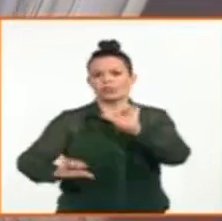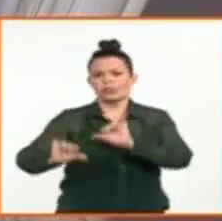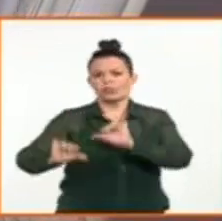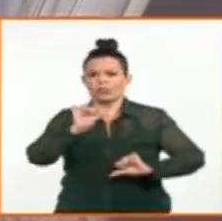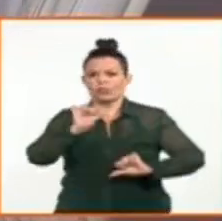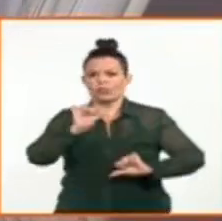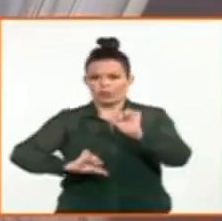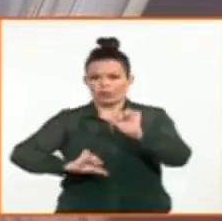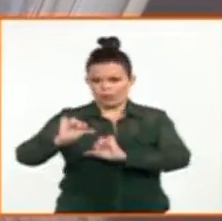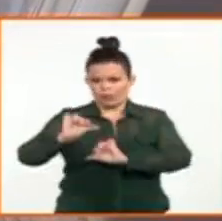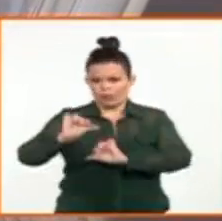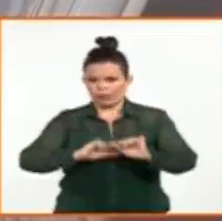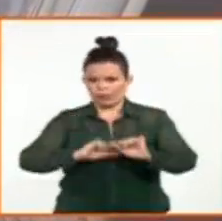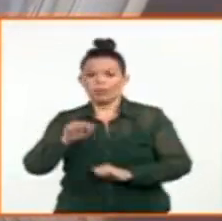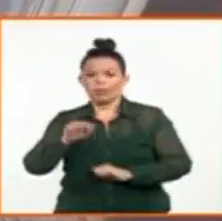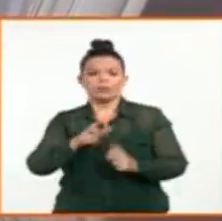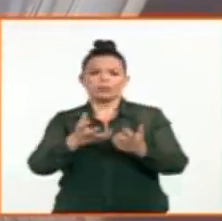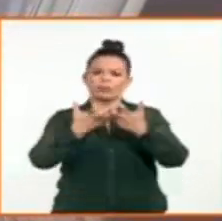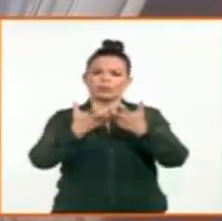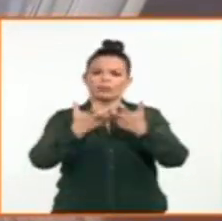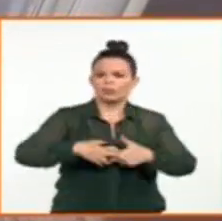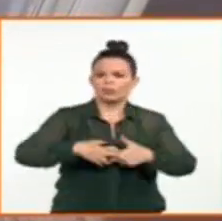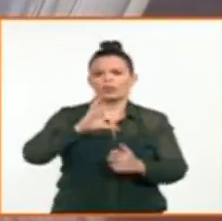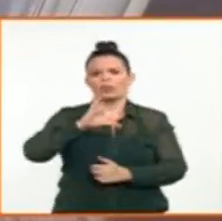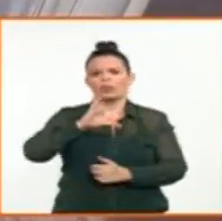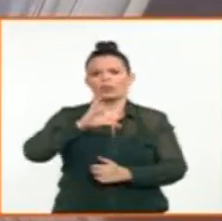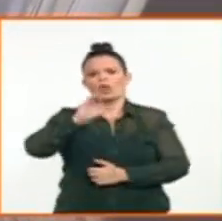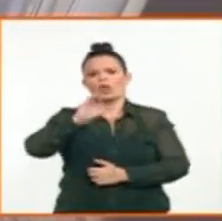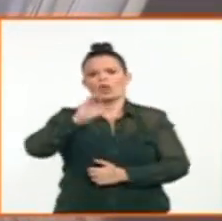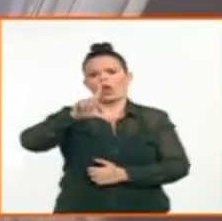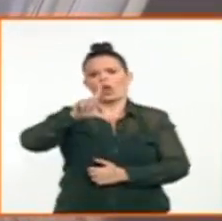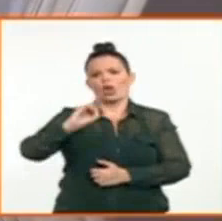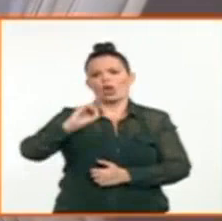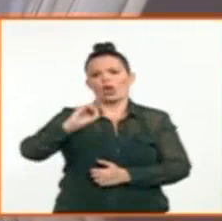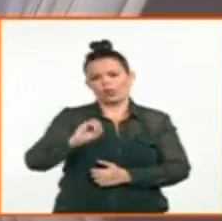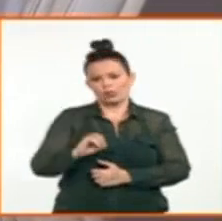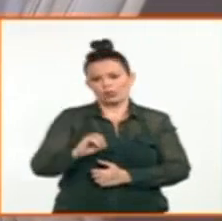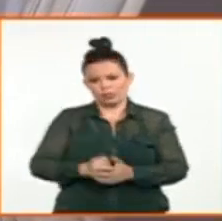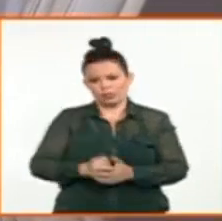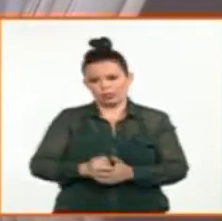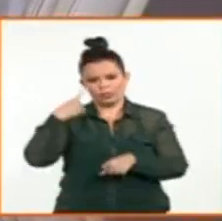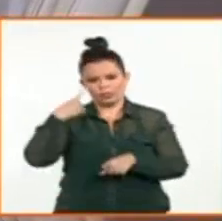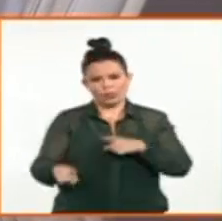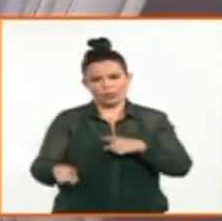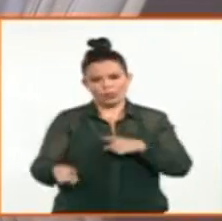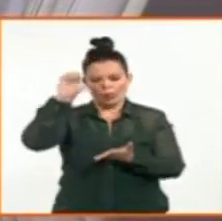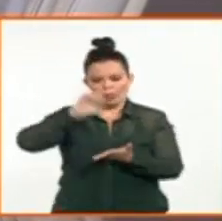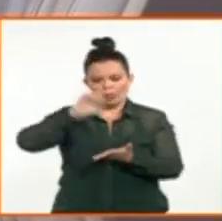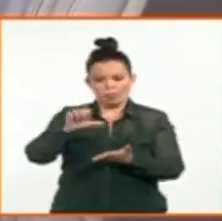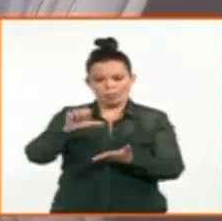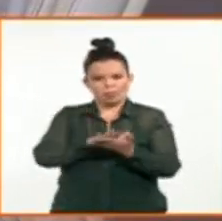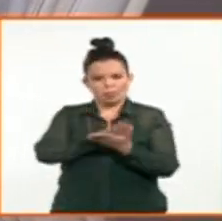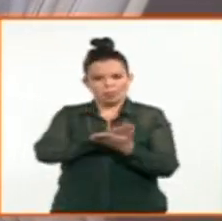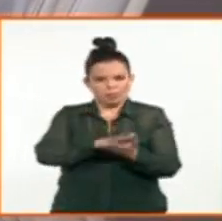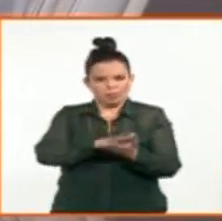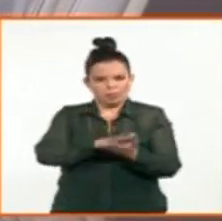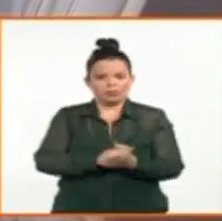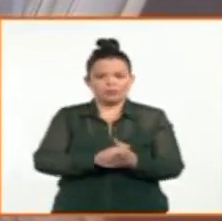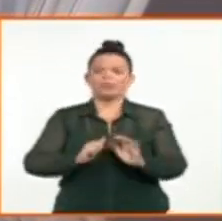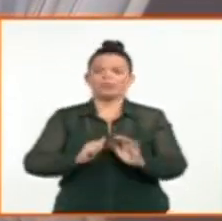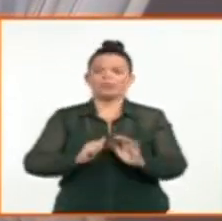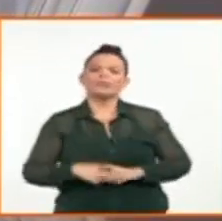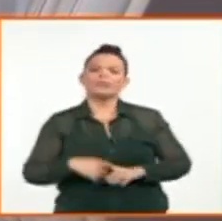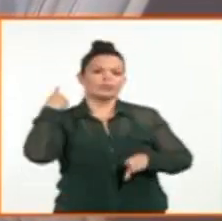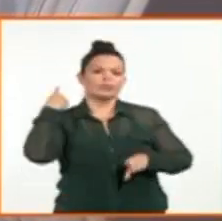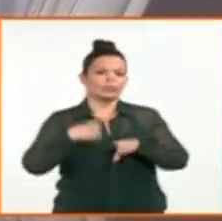cloro, que se ha mantenido estable, produciendo para recursos hidráulicos cloro, hipoclorito para salud, hipoclorito para MinSin,